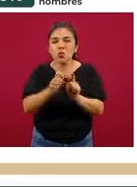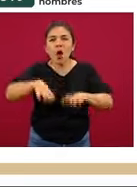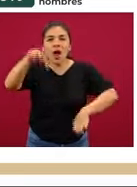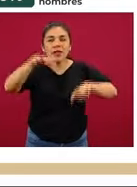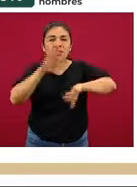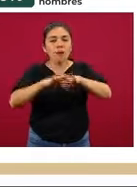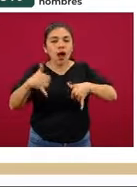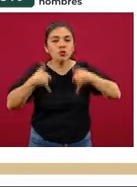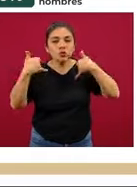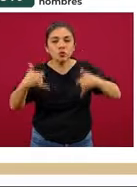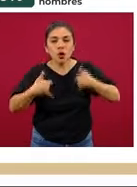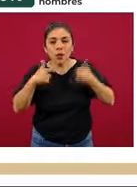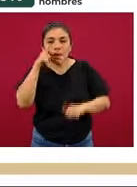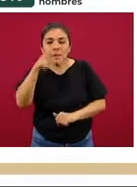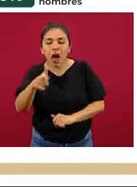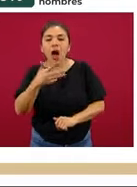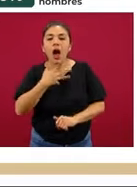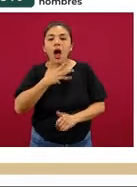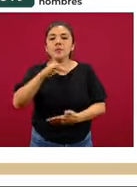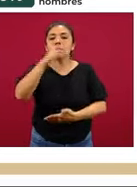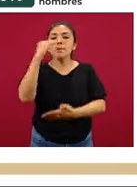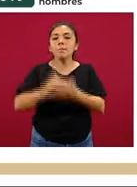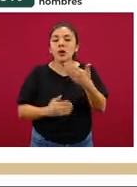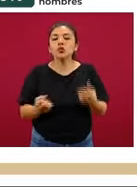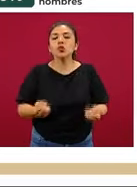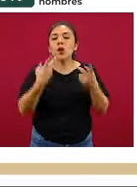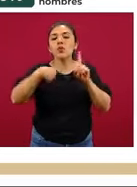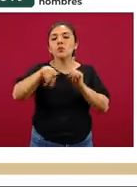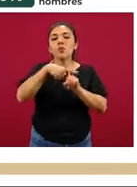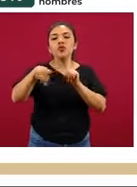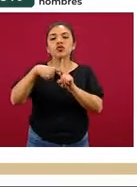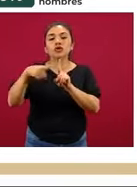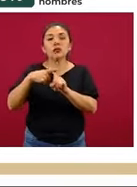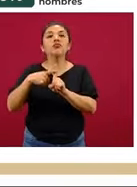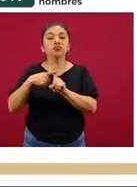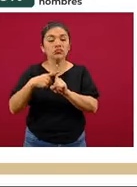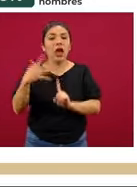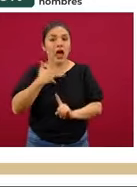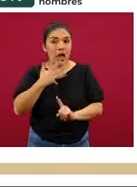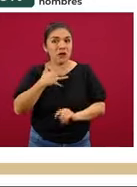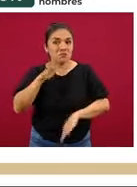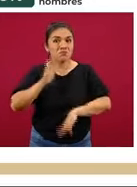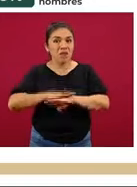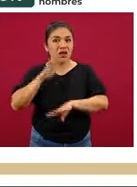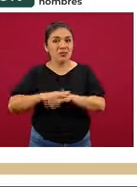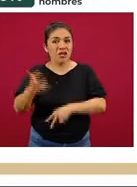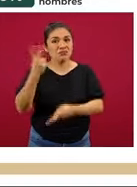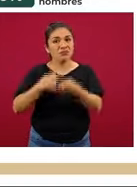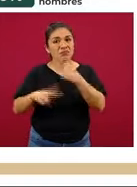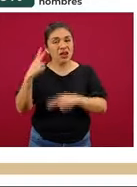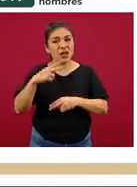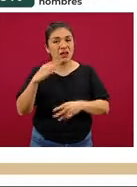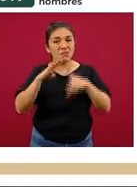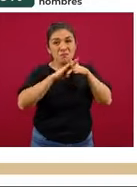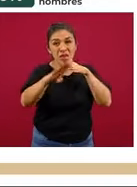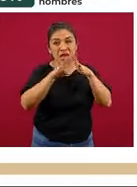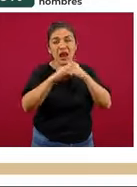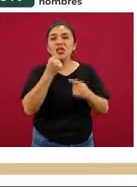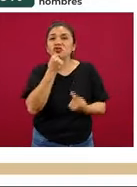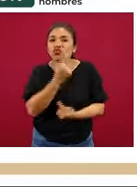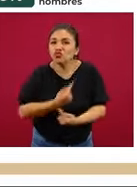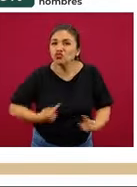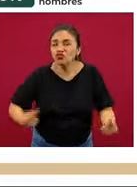más jóvenes, encontramos una menor proporción de positividad, a pesar de que ha incrementado el flujo de población migrante de